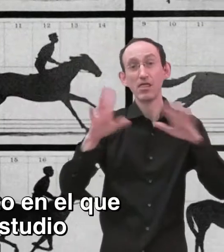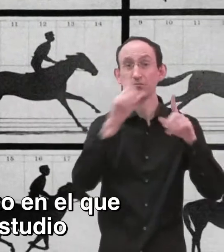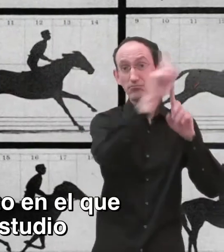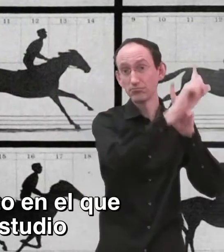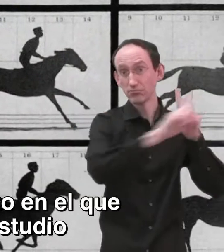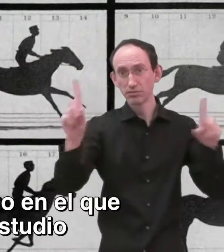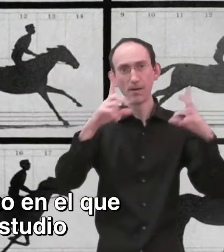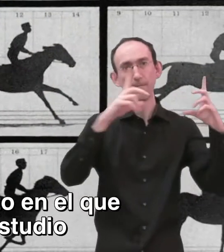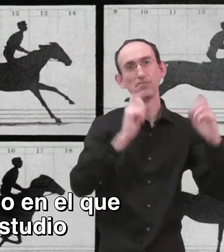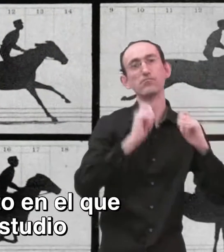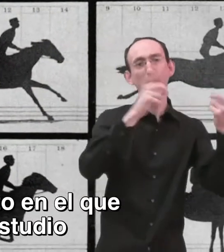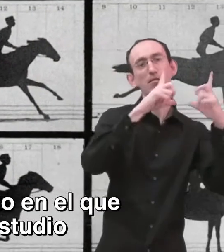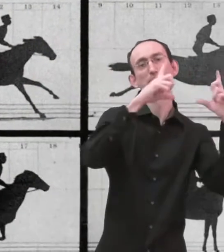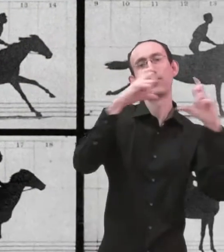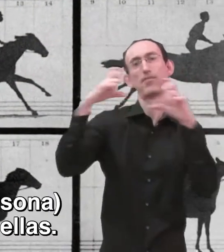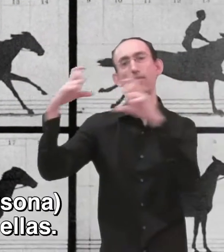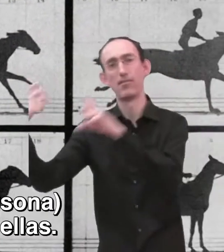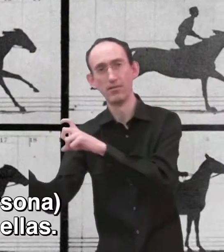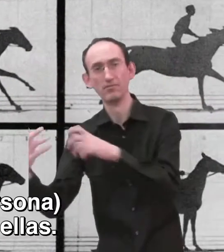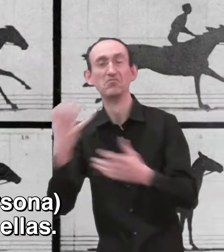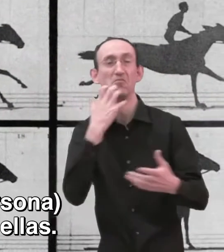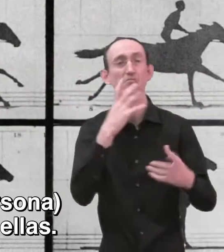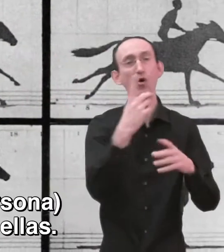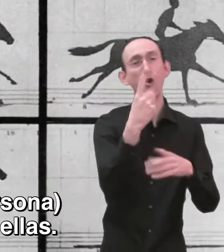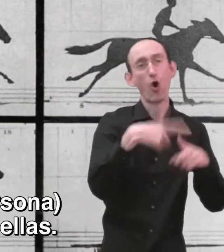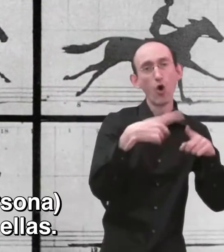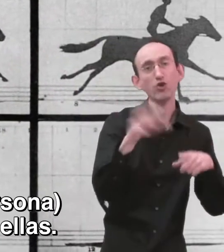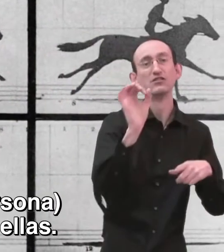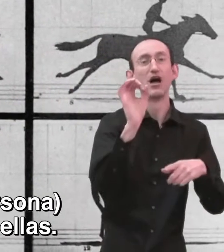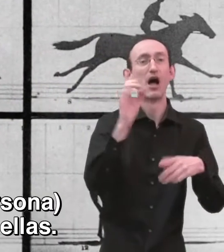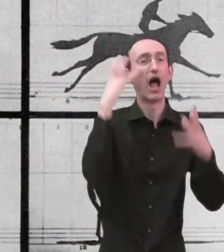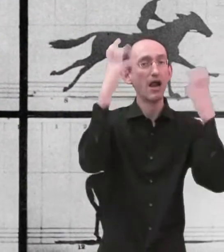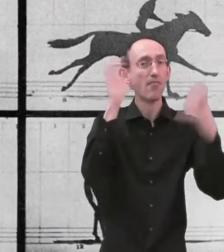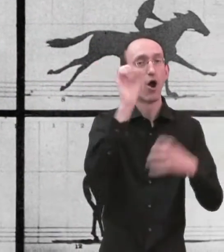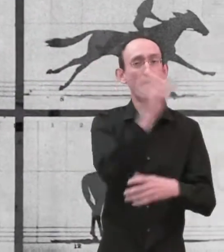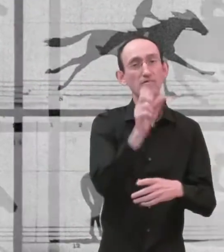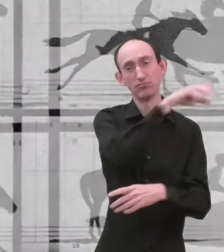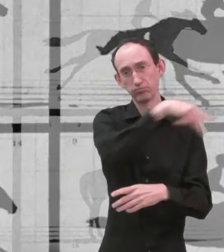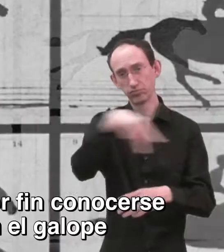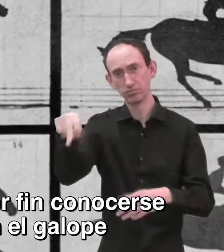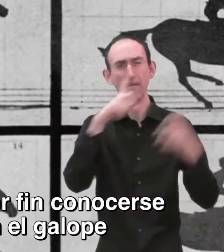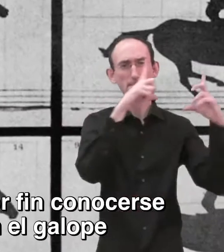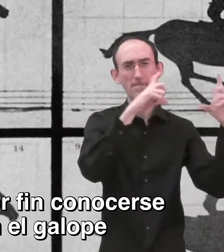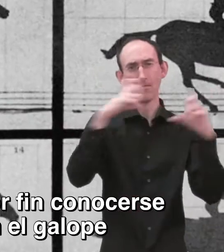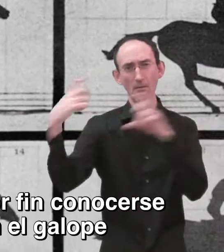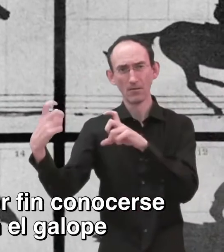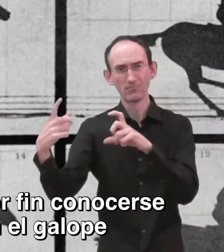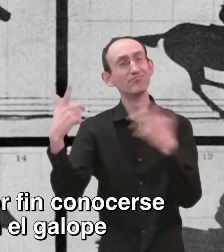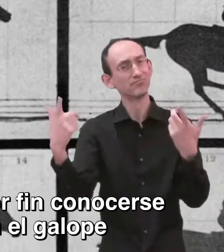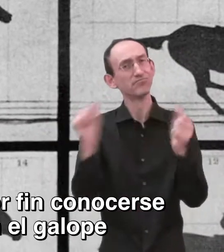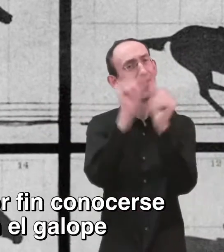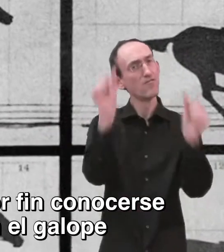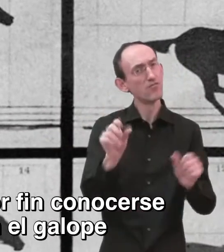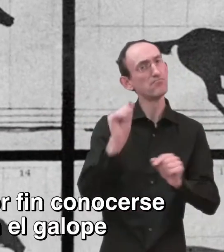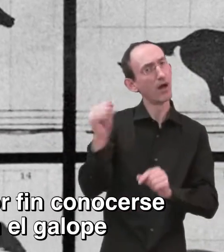en el preciso momento en el que el objeto de estudio, animal o persona, pasaba ante ellas. De este modo, pudo por